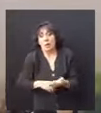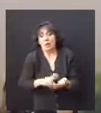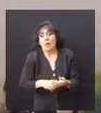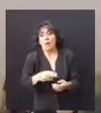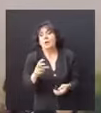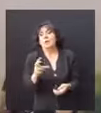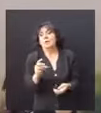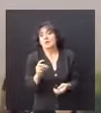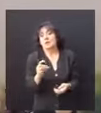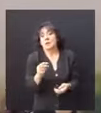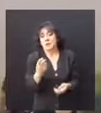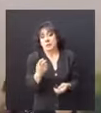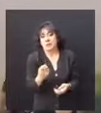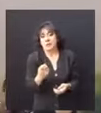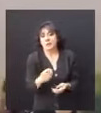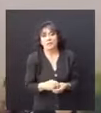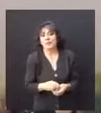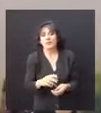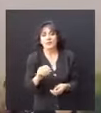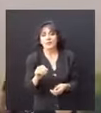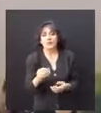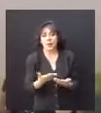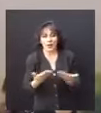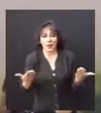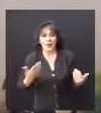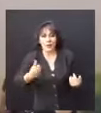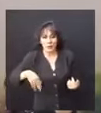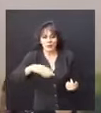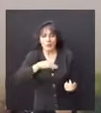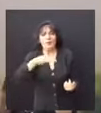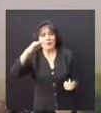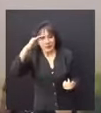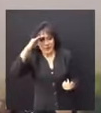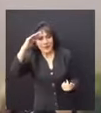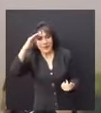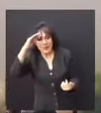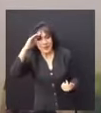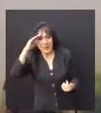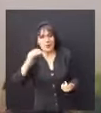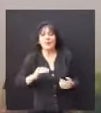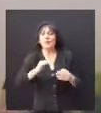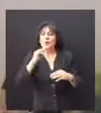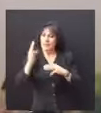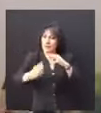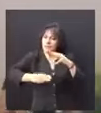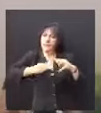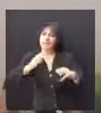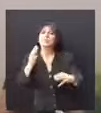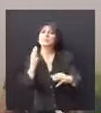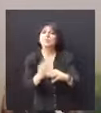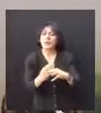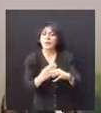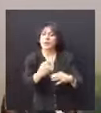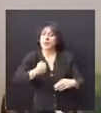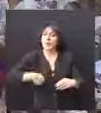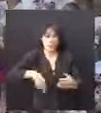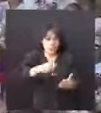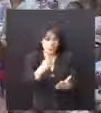Nuestro peso es la moneda mejor evaluada de todo el planeta frente al dólar.